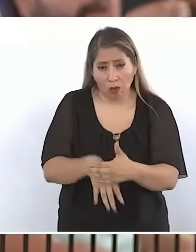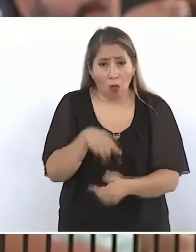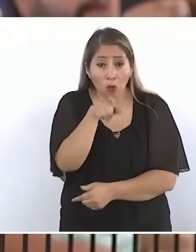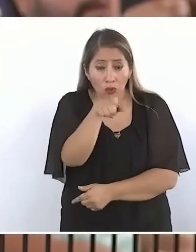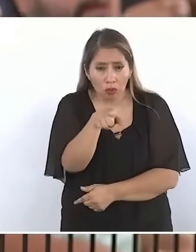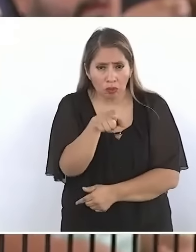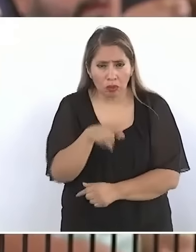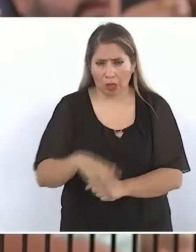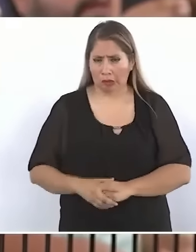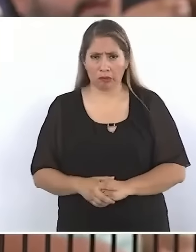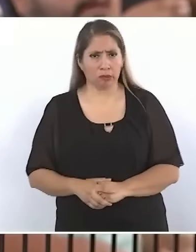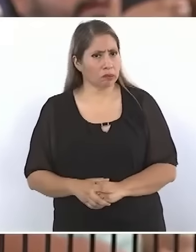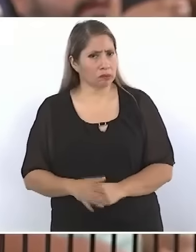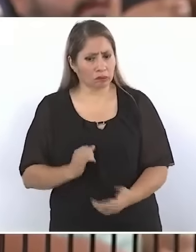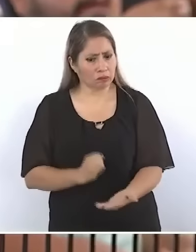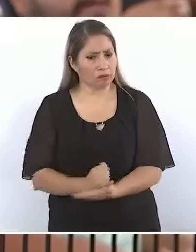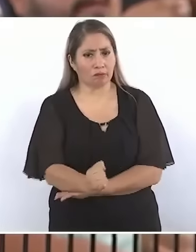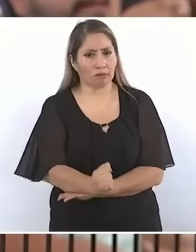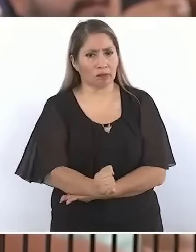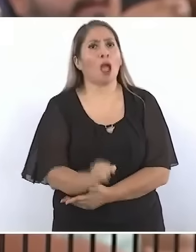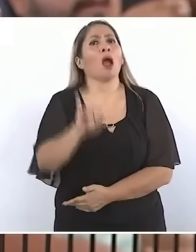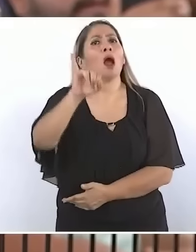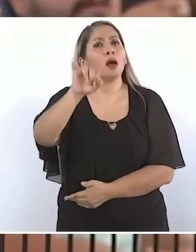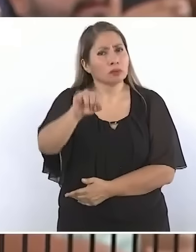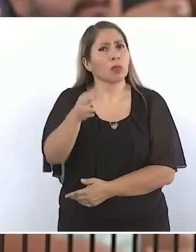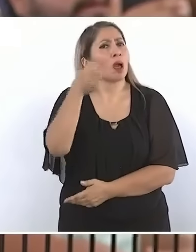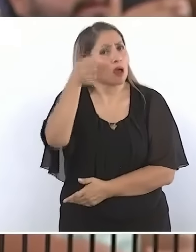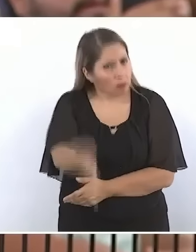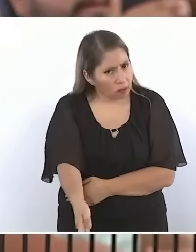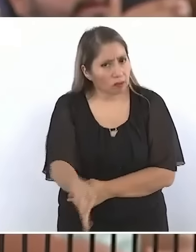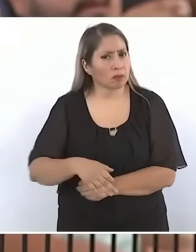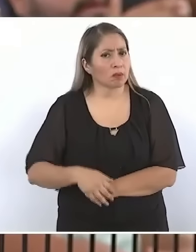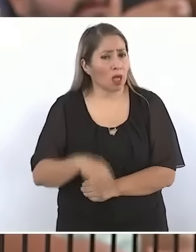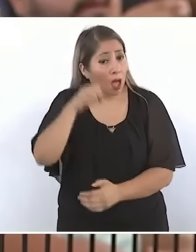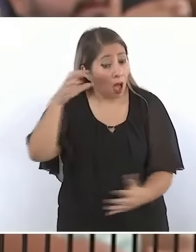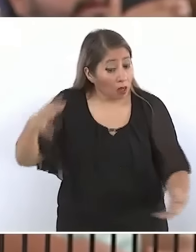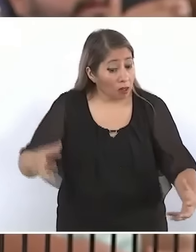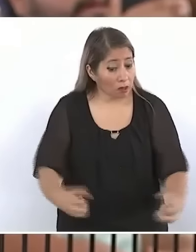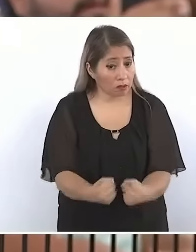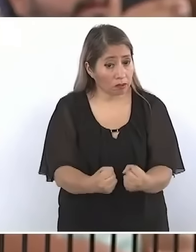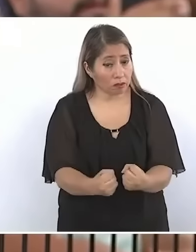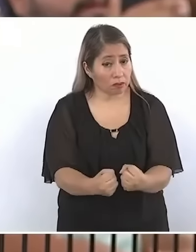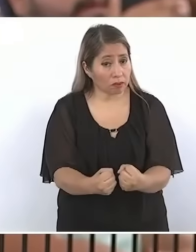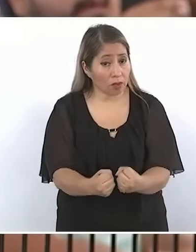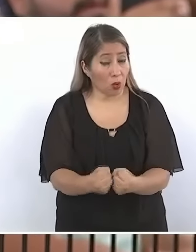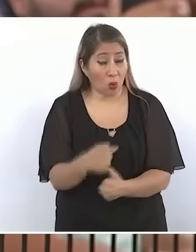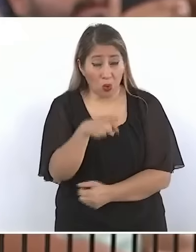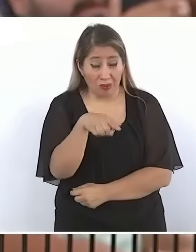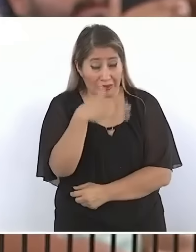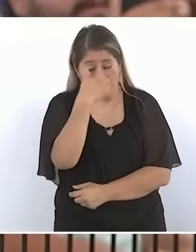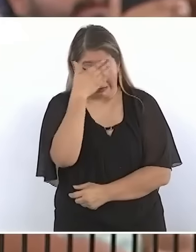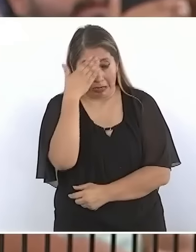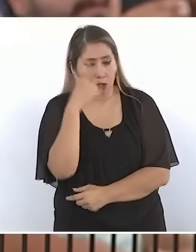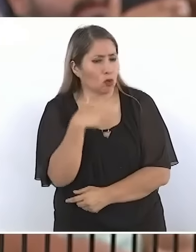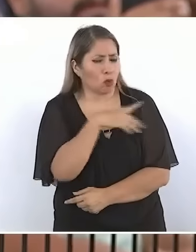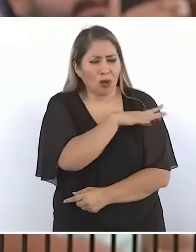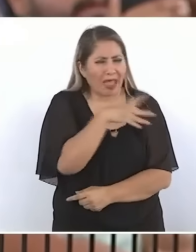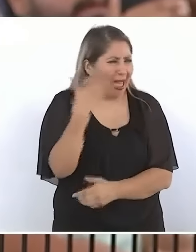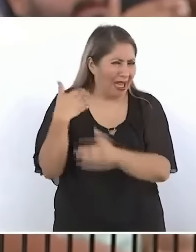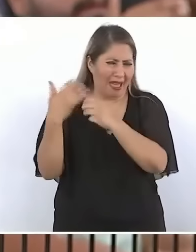sin titubear me dijo, sí hago el rescate, aún sabiendo que todavía no llegaba a la